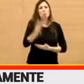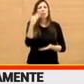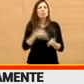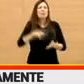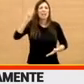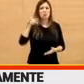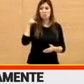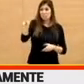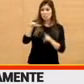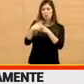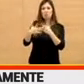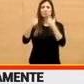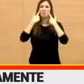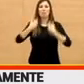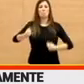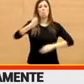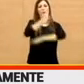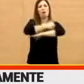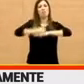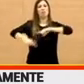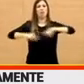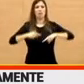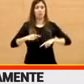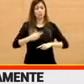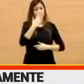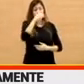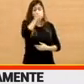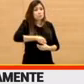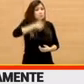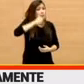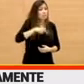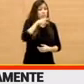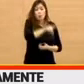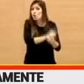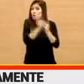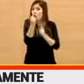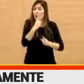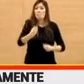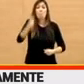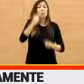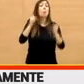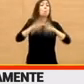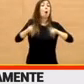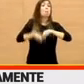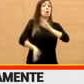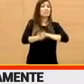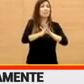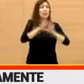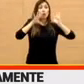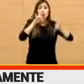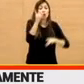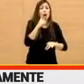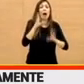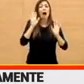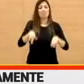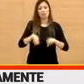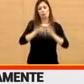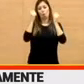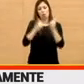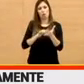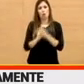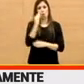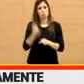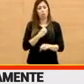de poder. Y es que, señor Sánchez, si no se modifican las estructuras de poder, no se puede cambiar el modelo productivo. No se puede cambiar el modelo